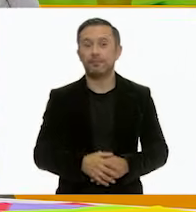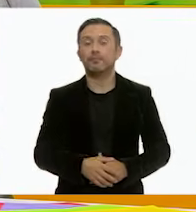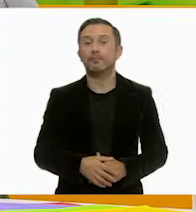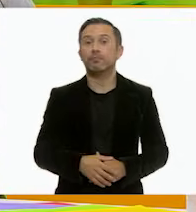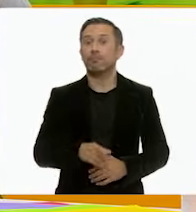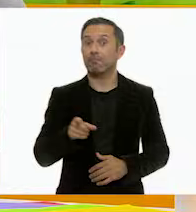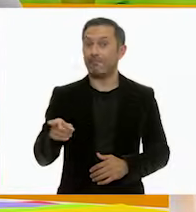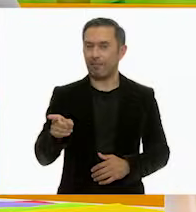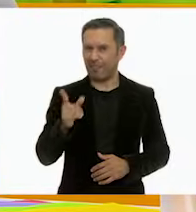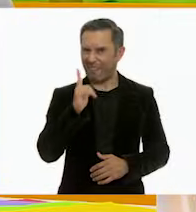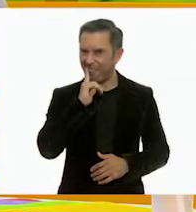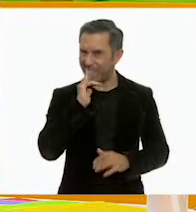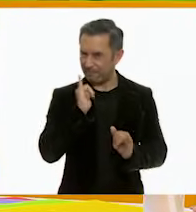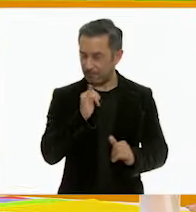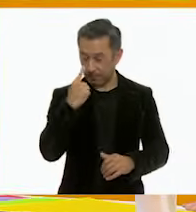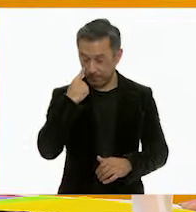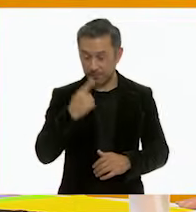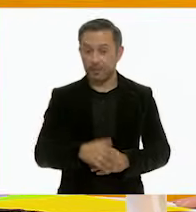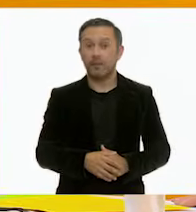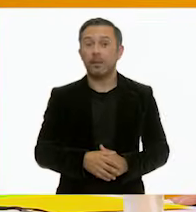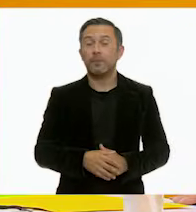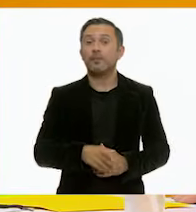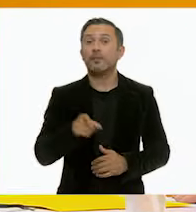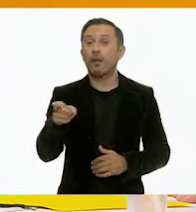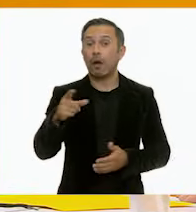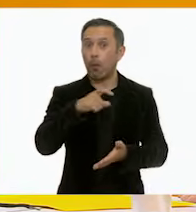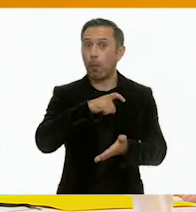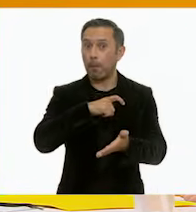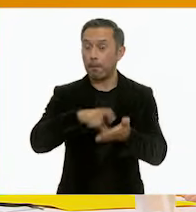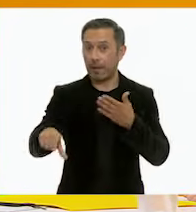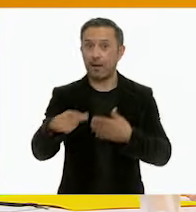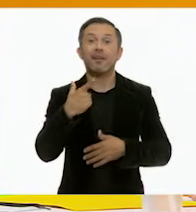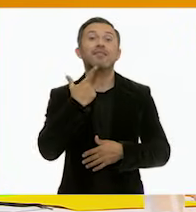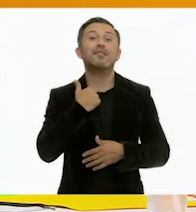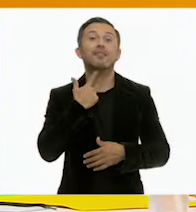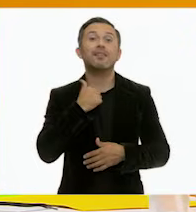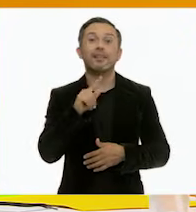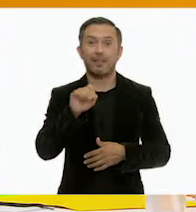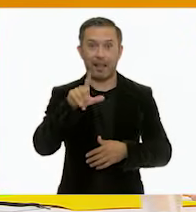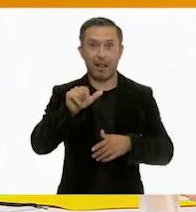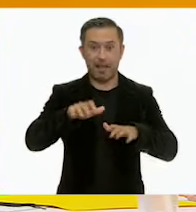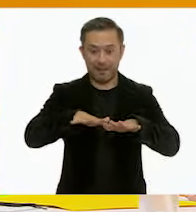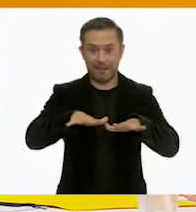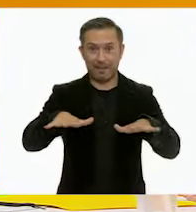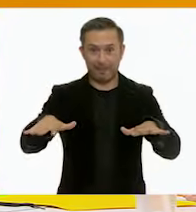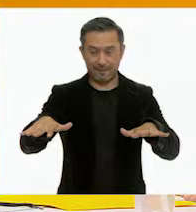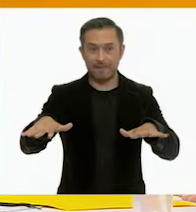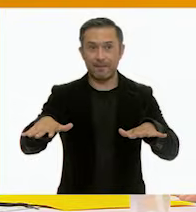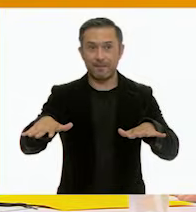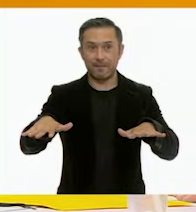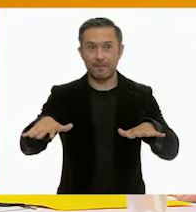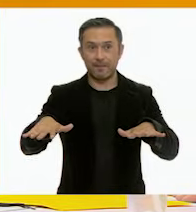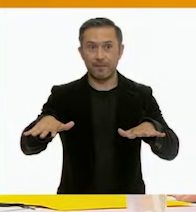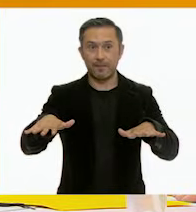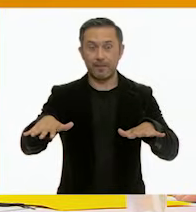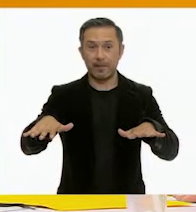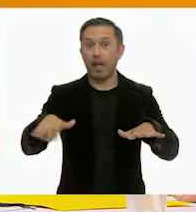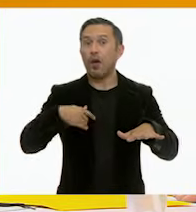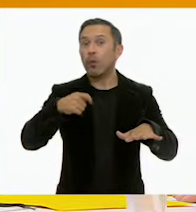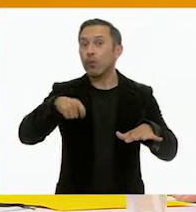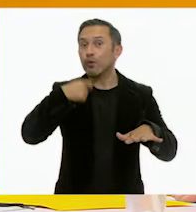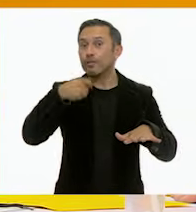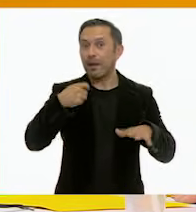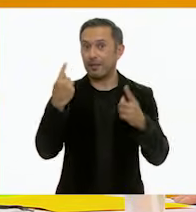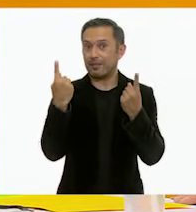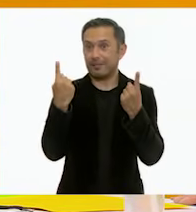Cuando él compraba tela, utilizaba una de estas dos